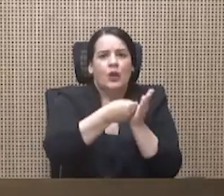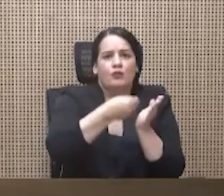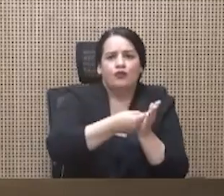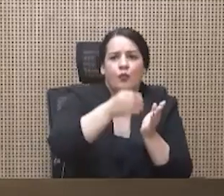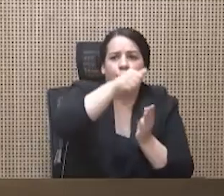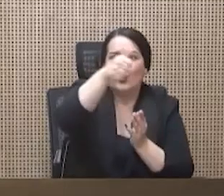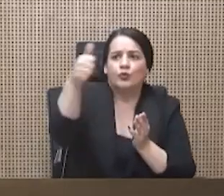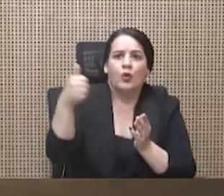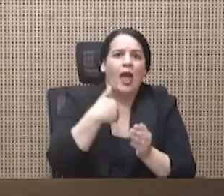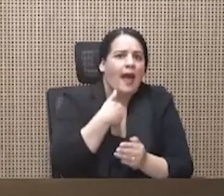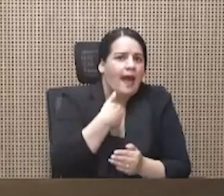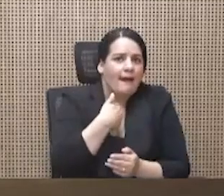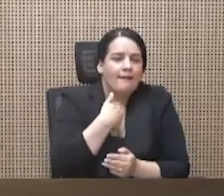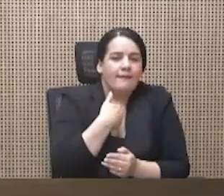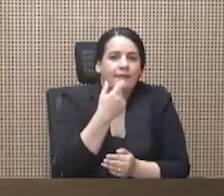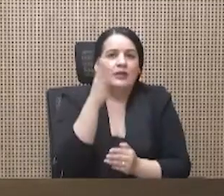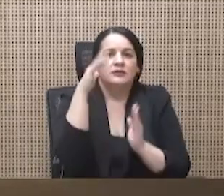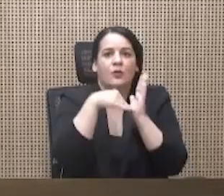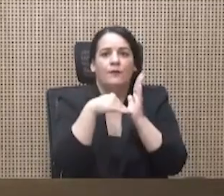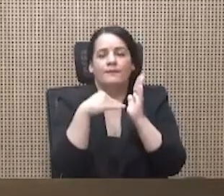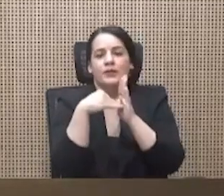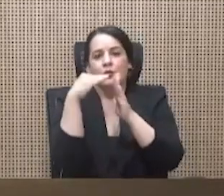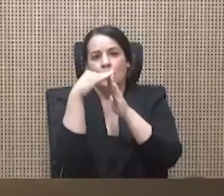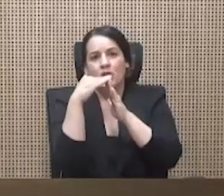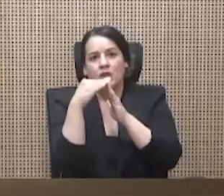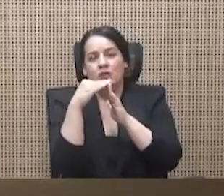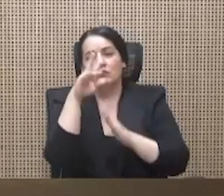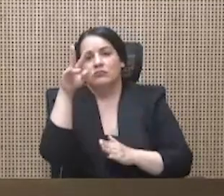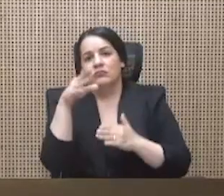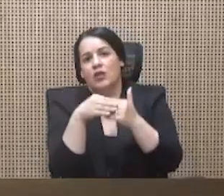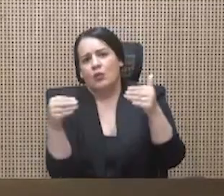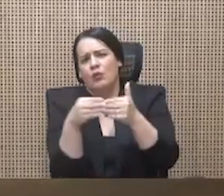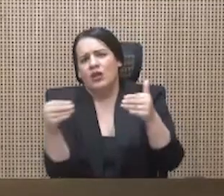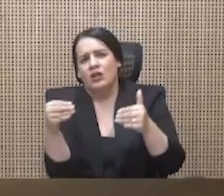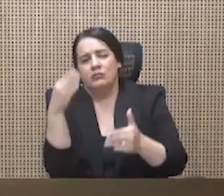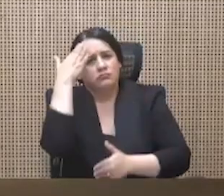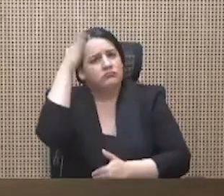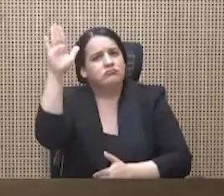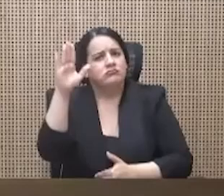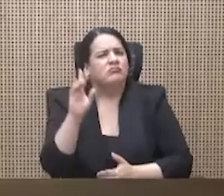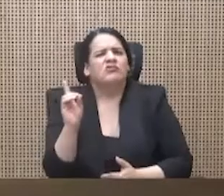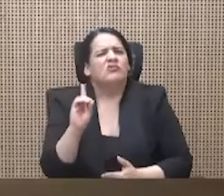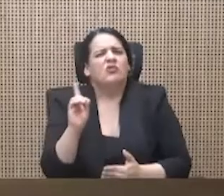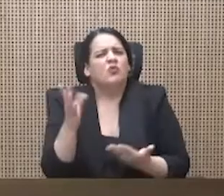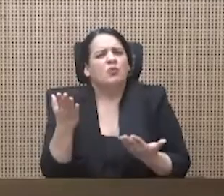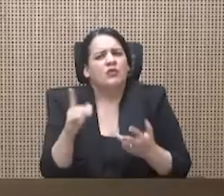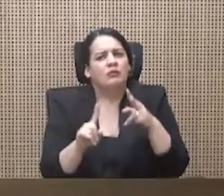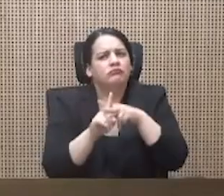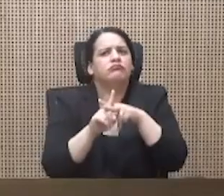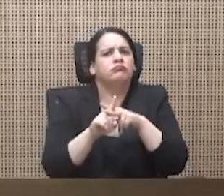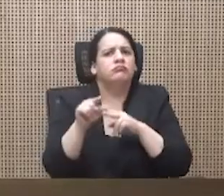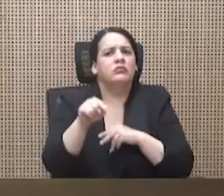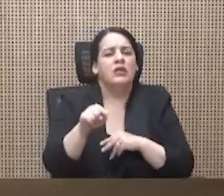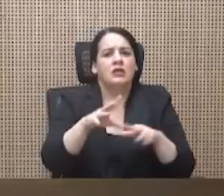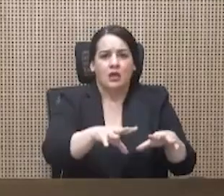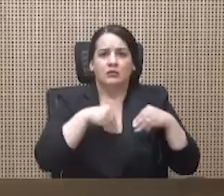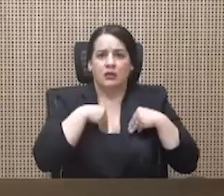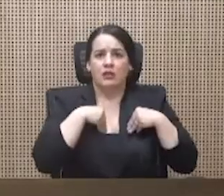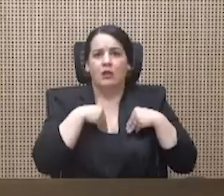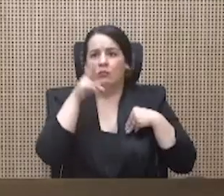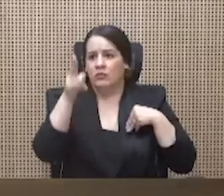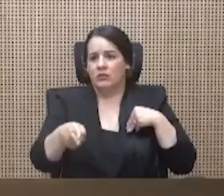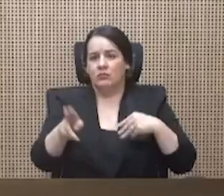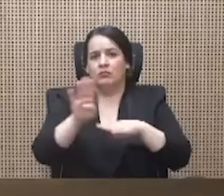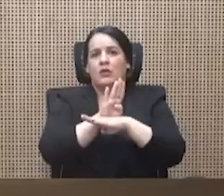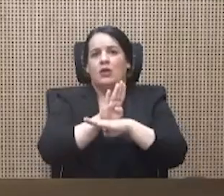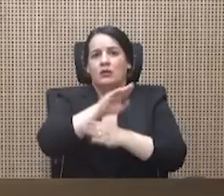5.000 millones de dólares, de los cuales se desconoce de dónde provienen, incluso aceptado por el mismo Banco Central.